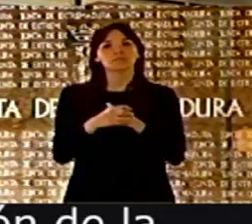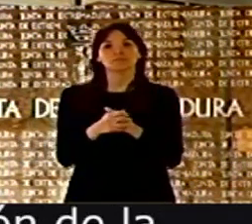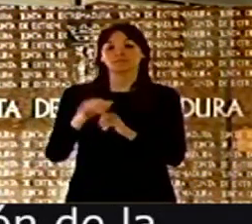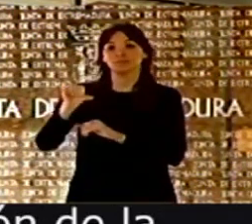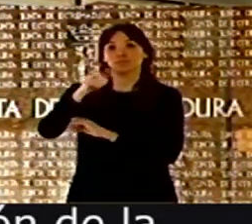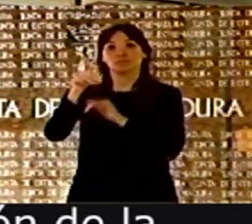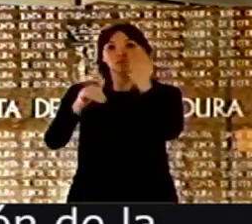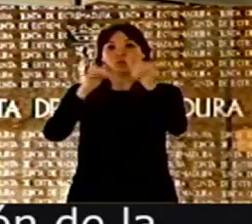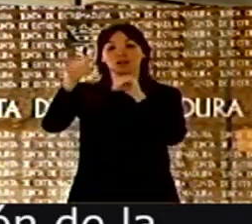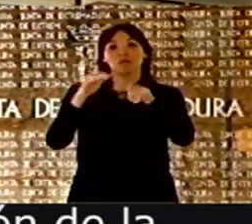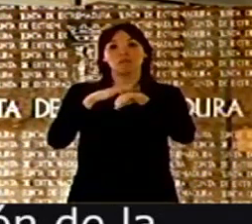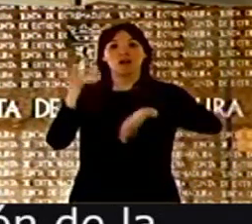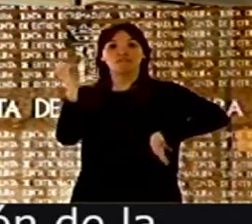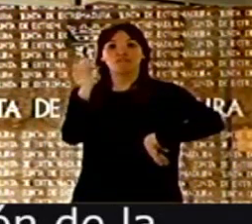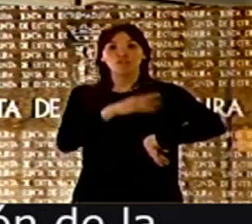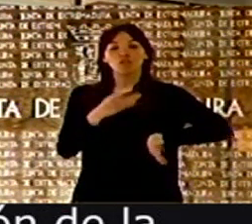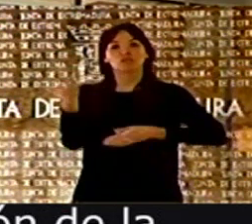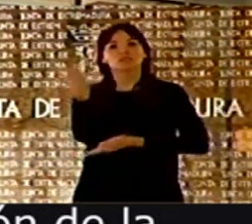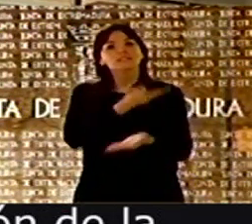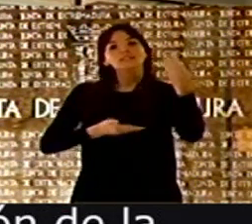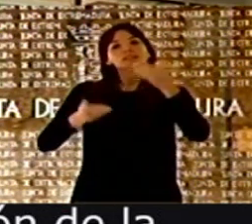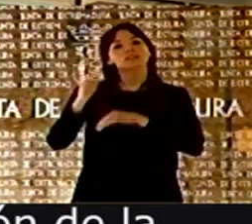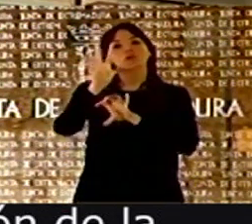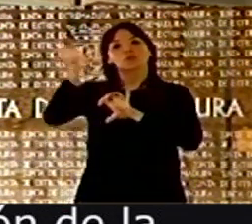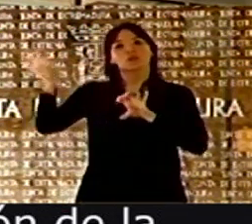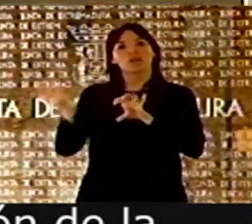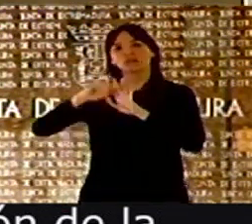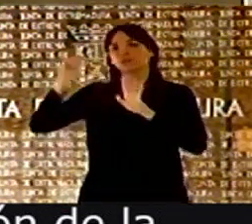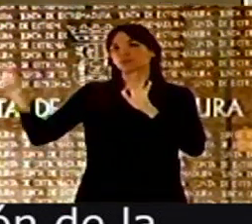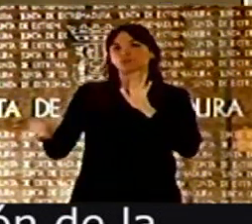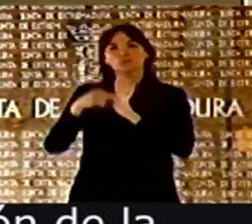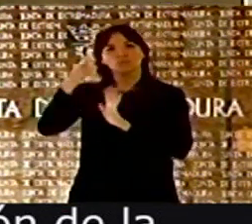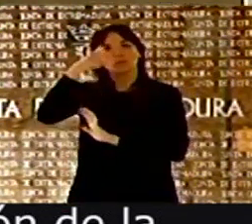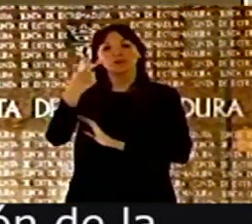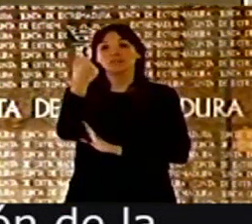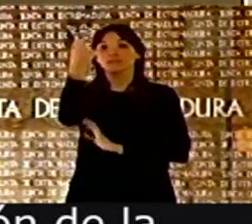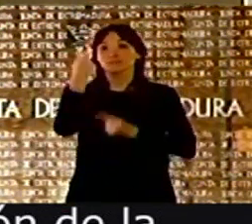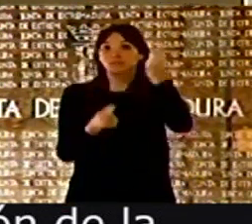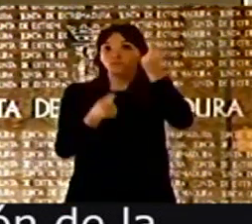del Fondo de Cooperación para las Mancomunidades Integrales de Municipios por importe de